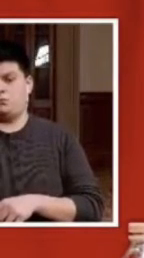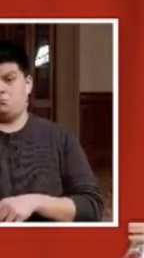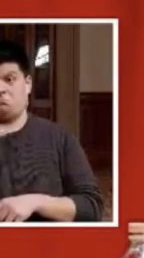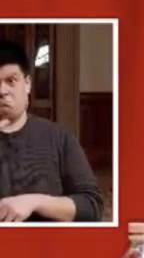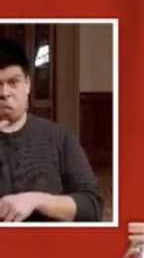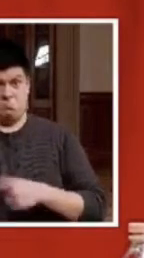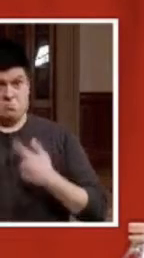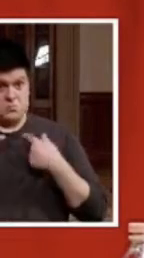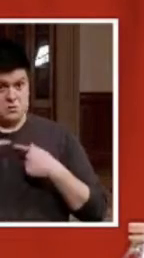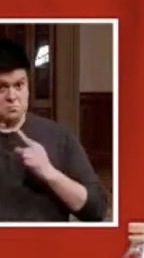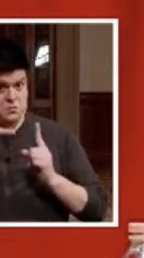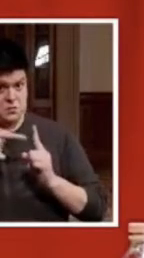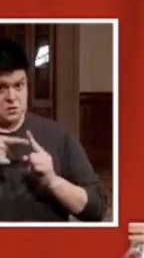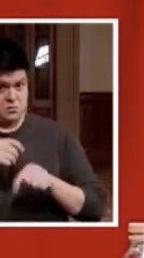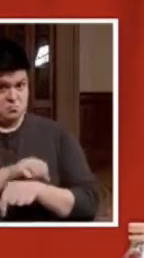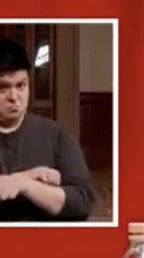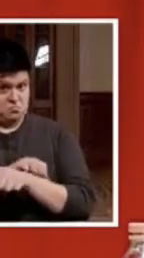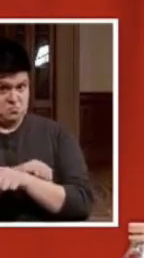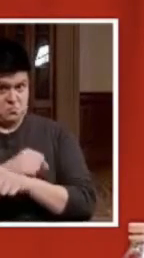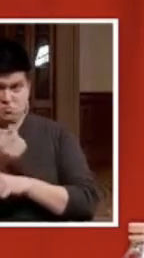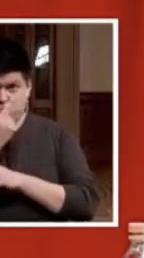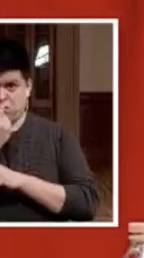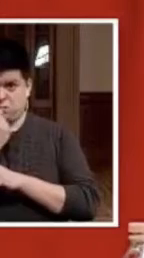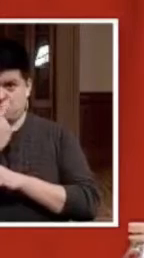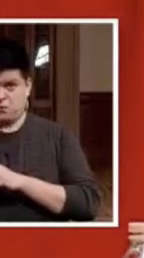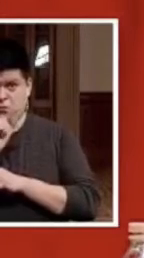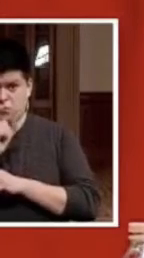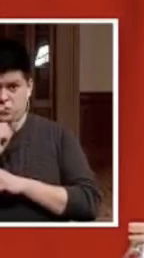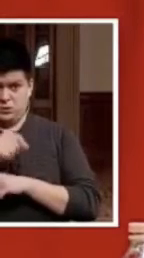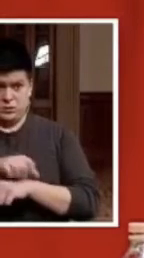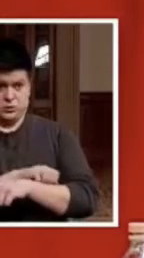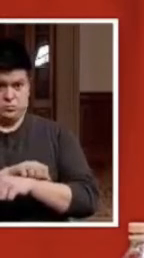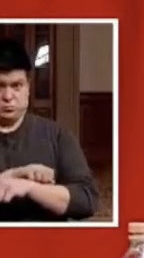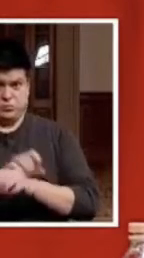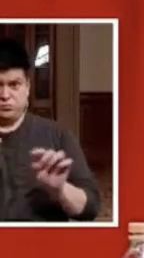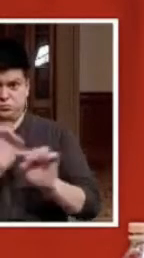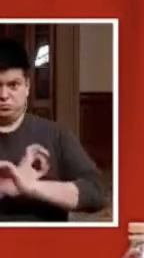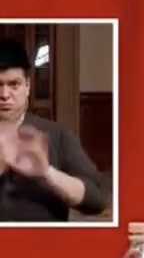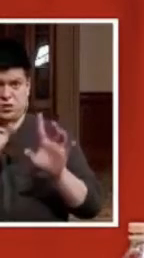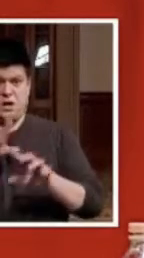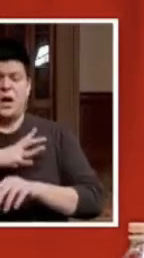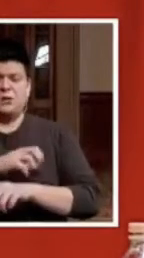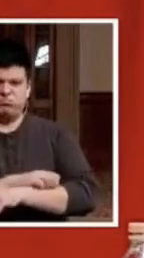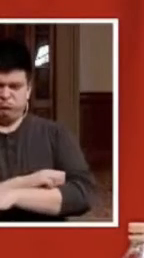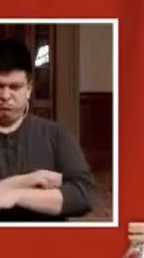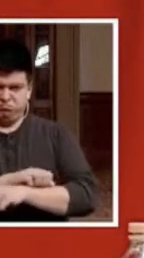y cuando tomaba el medicamento de ese tipo le salían ronchas.